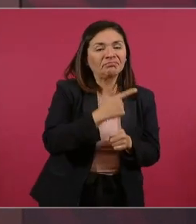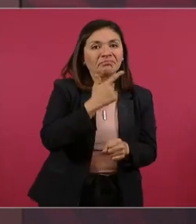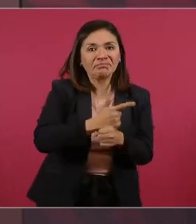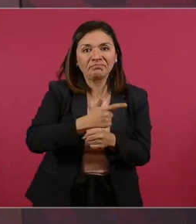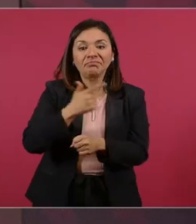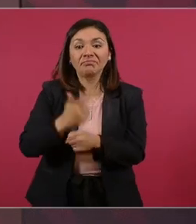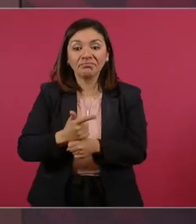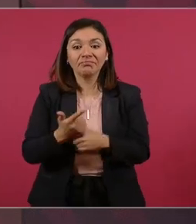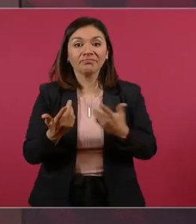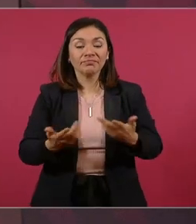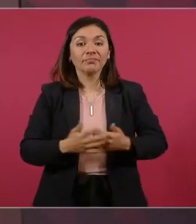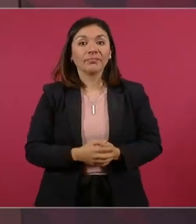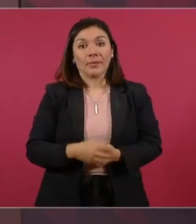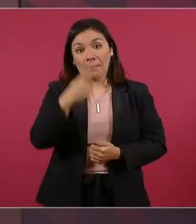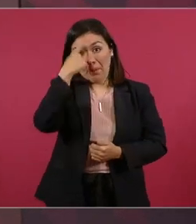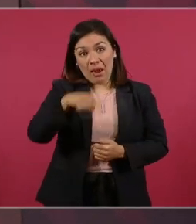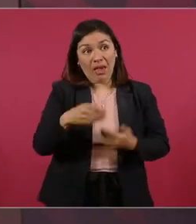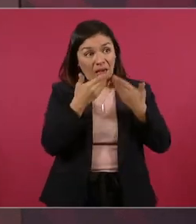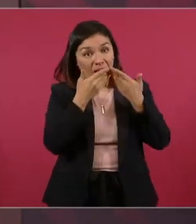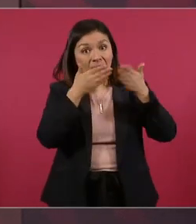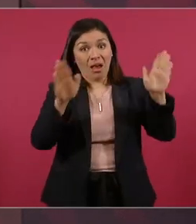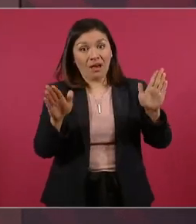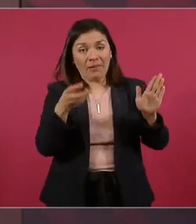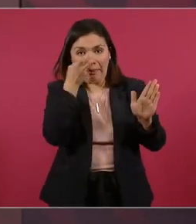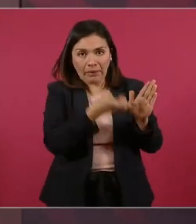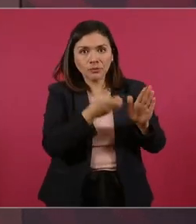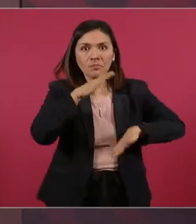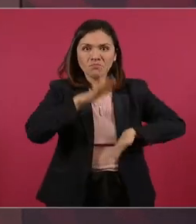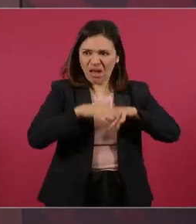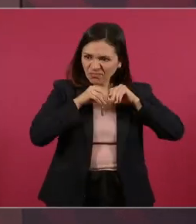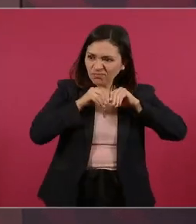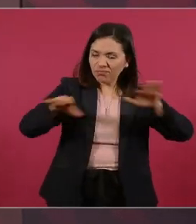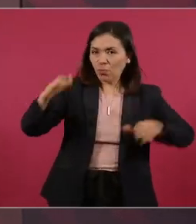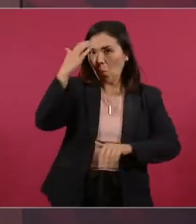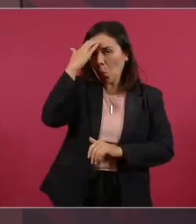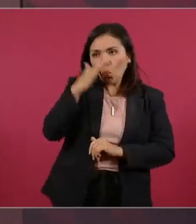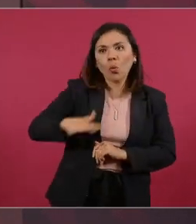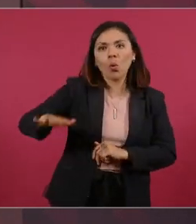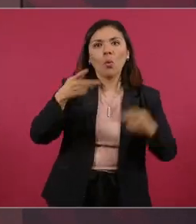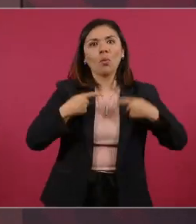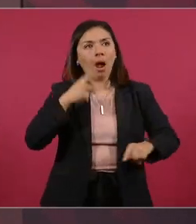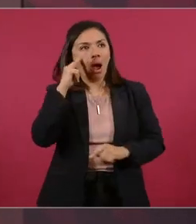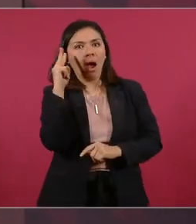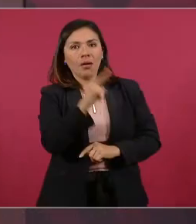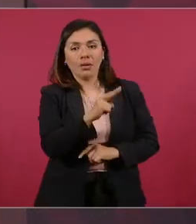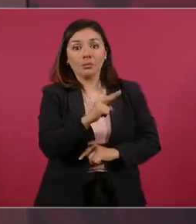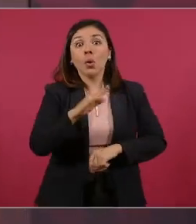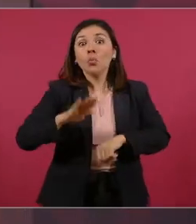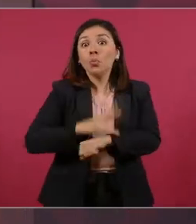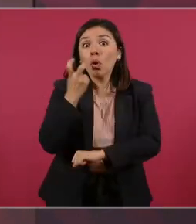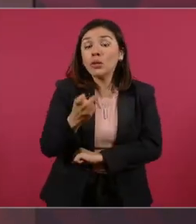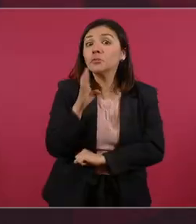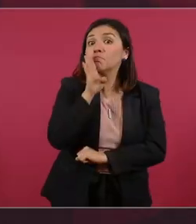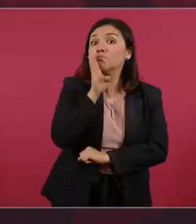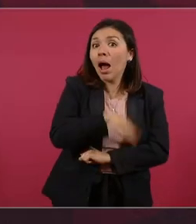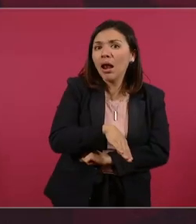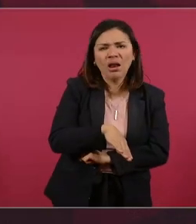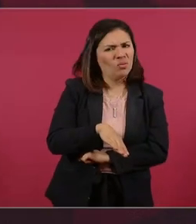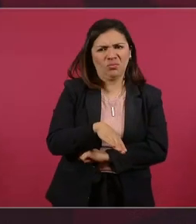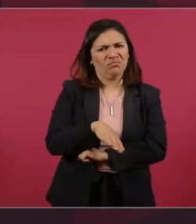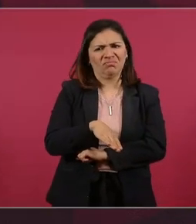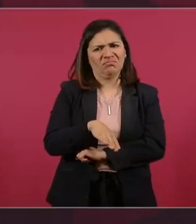y que la vida pública sea cada vez más pública, ¿no? Por eso no está mal,